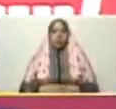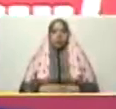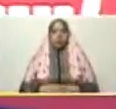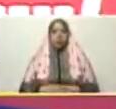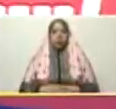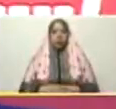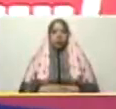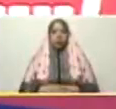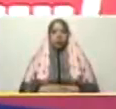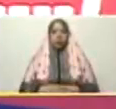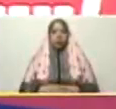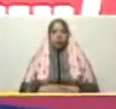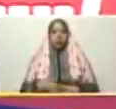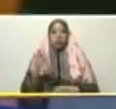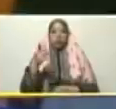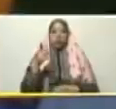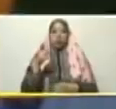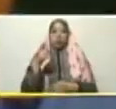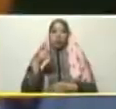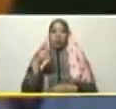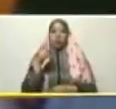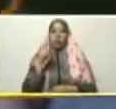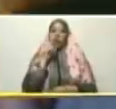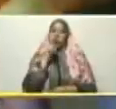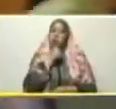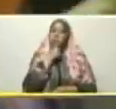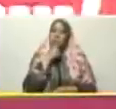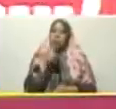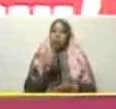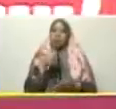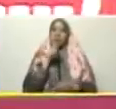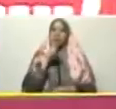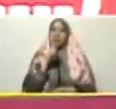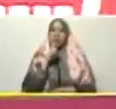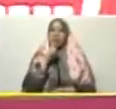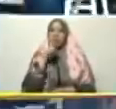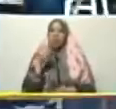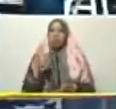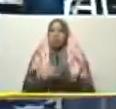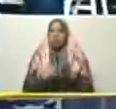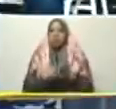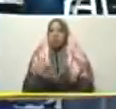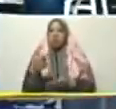rivas sea ese nombre quien se lo puso sonar